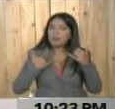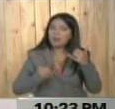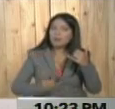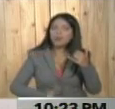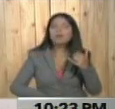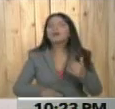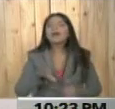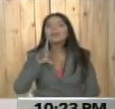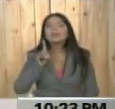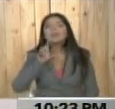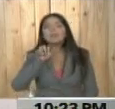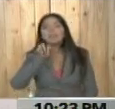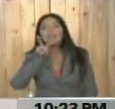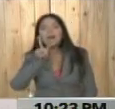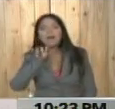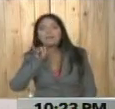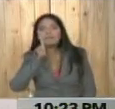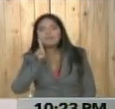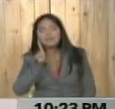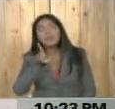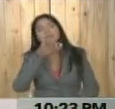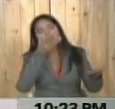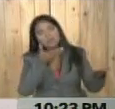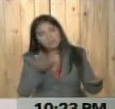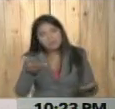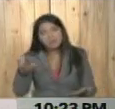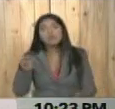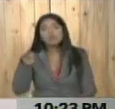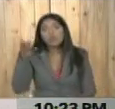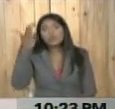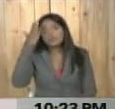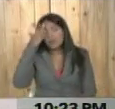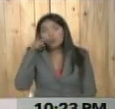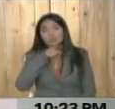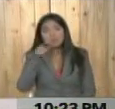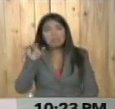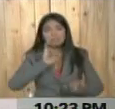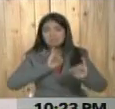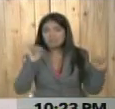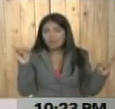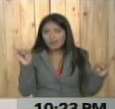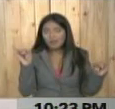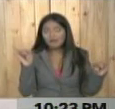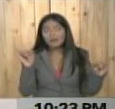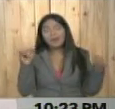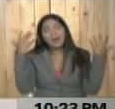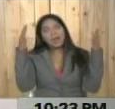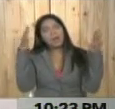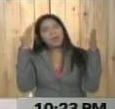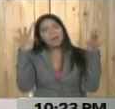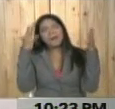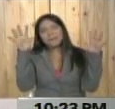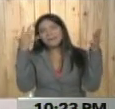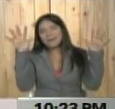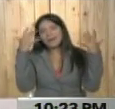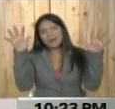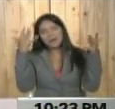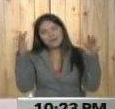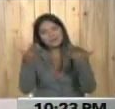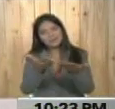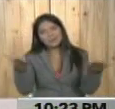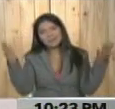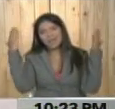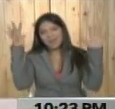David Morales. Bienvenido. Sé que han tenido una gran presentación. Los recibimos con un aplauso de cariño.